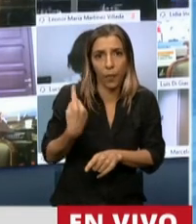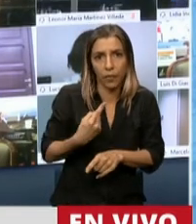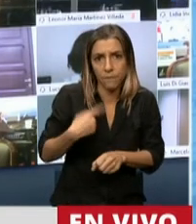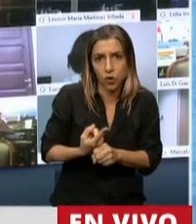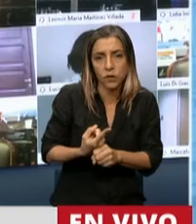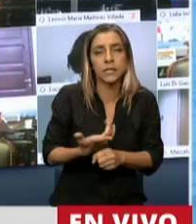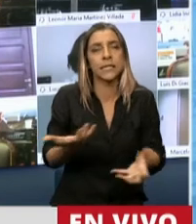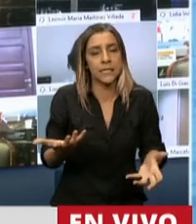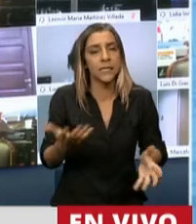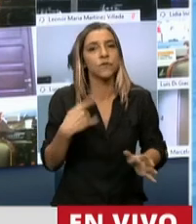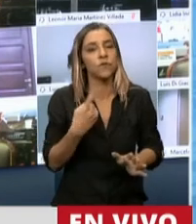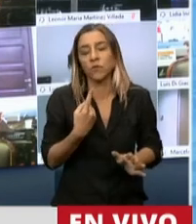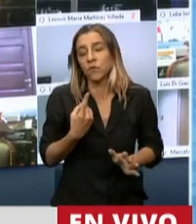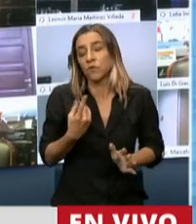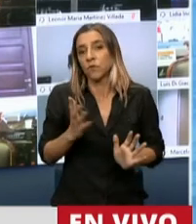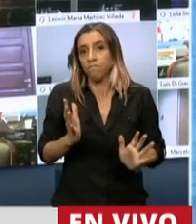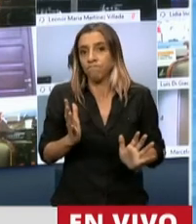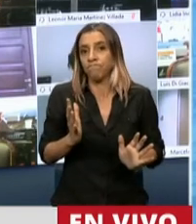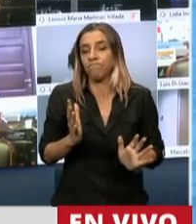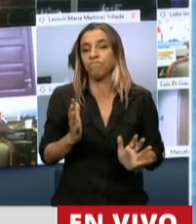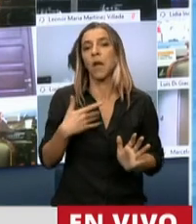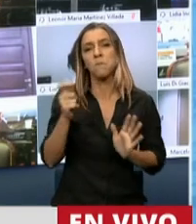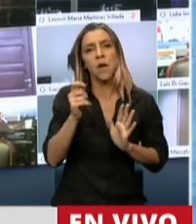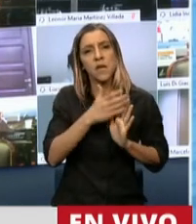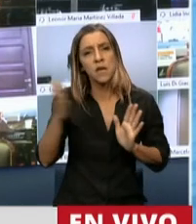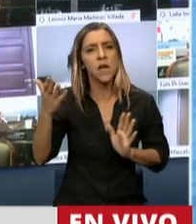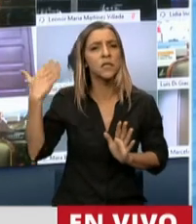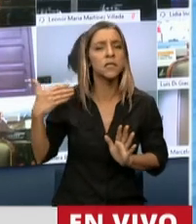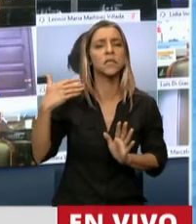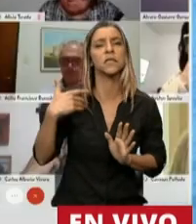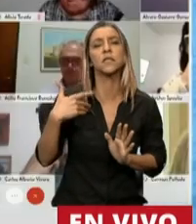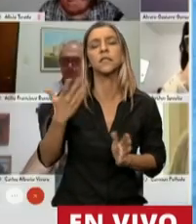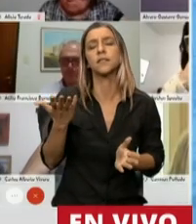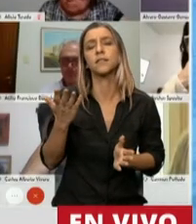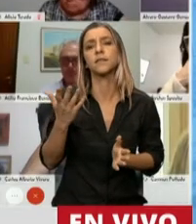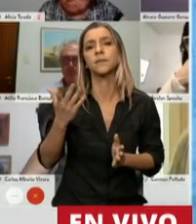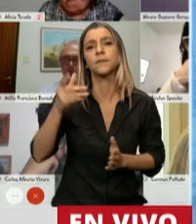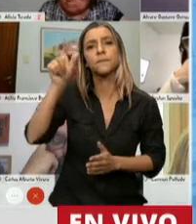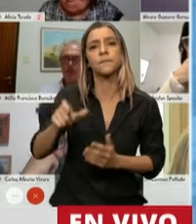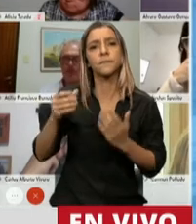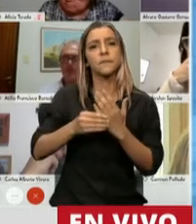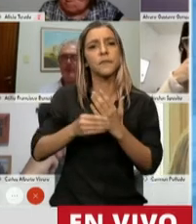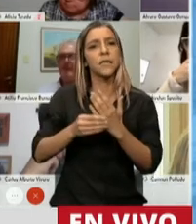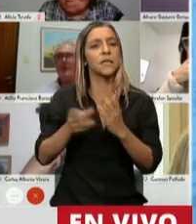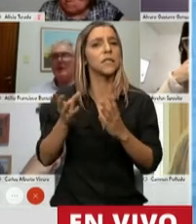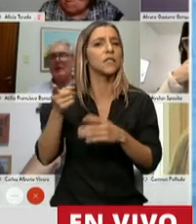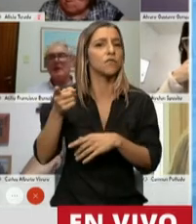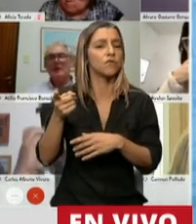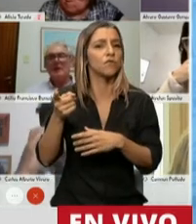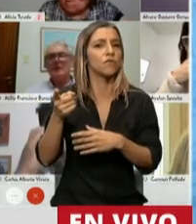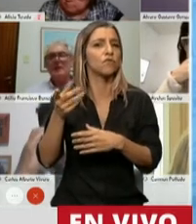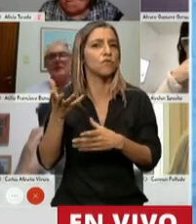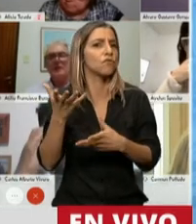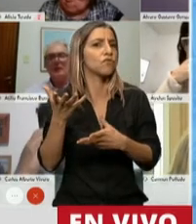eterna cuarentena hemos escuchado al ministro de Educación decir que sin vacunas es casi imposible la vuelta a las aulas. Por suerte